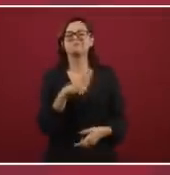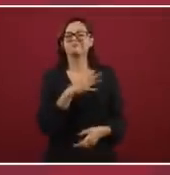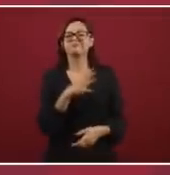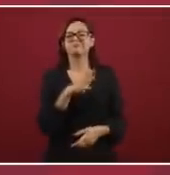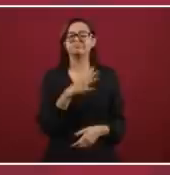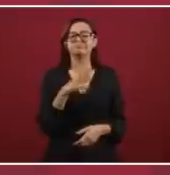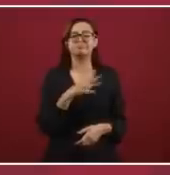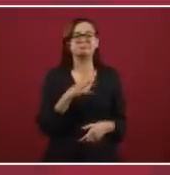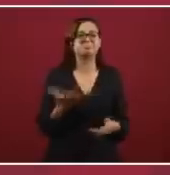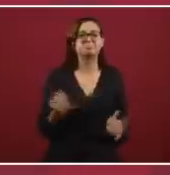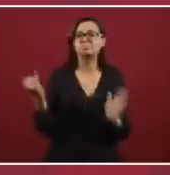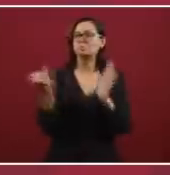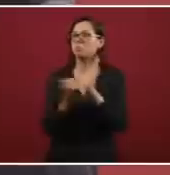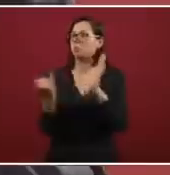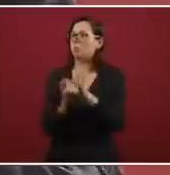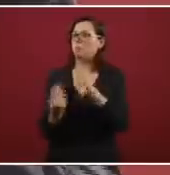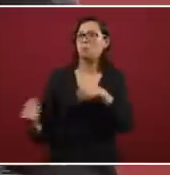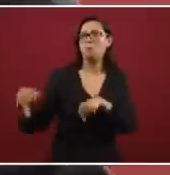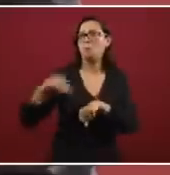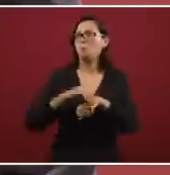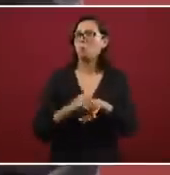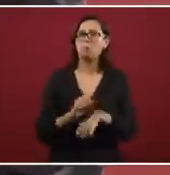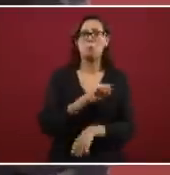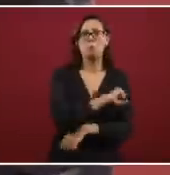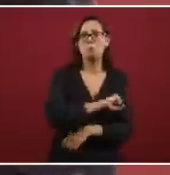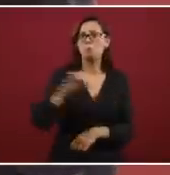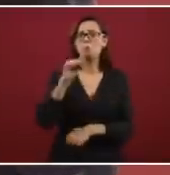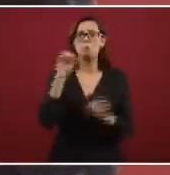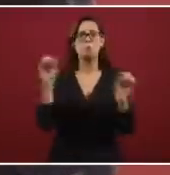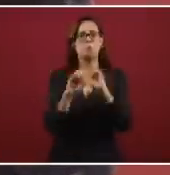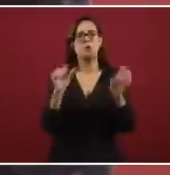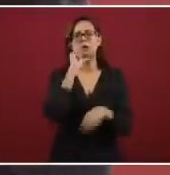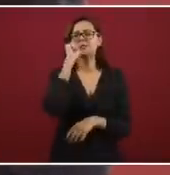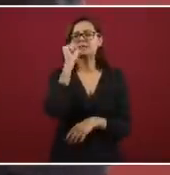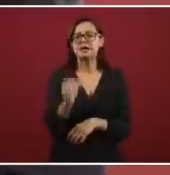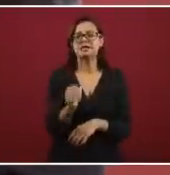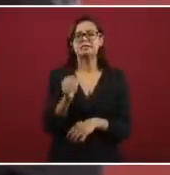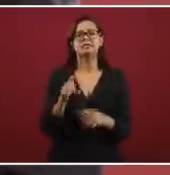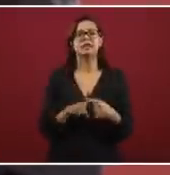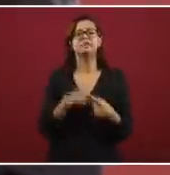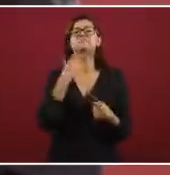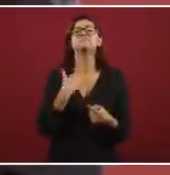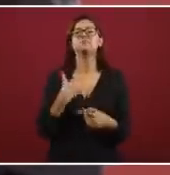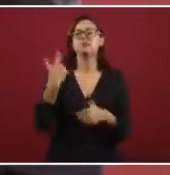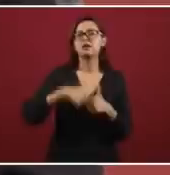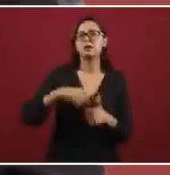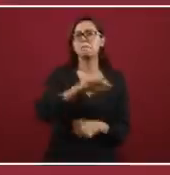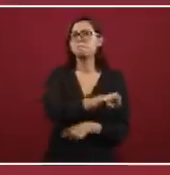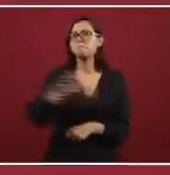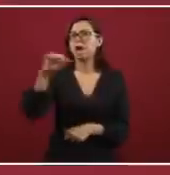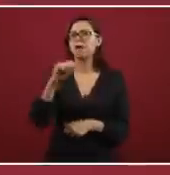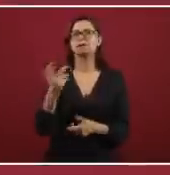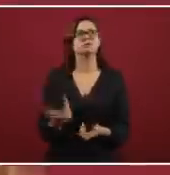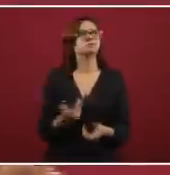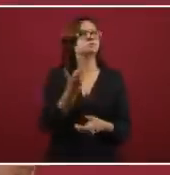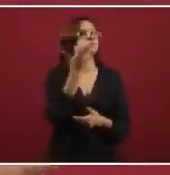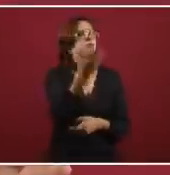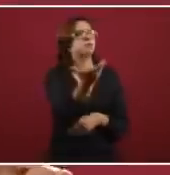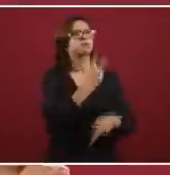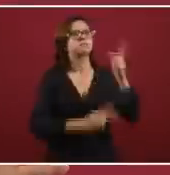No estamos aumentando impuestos, no están aumentando los precios de los combustibles, no estamos endeudando al